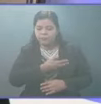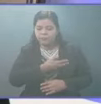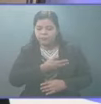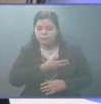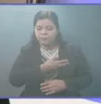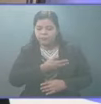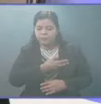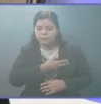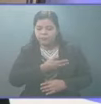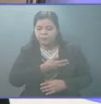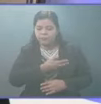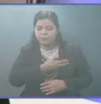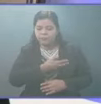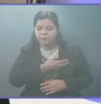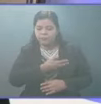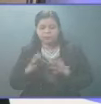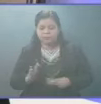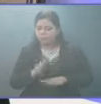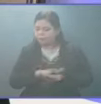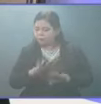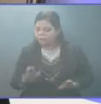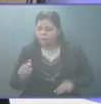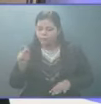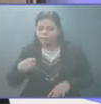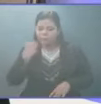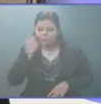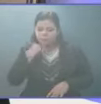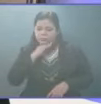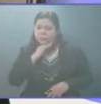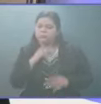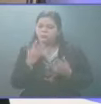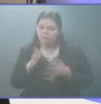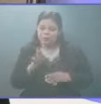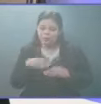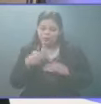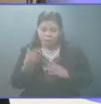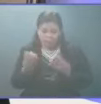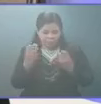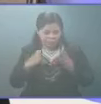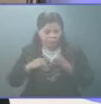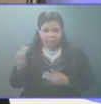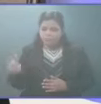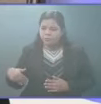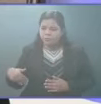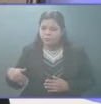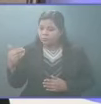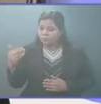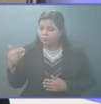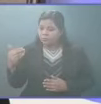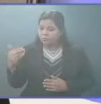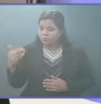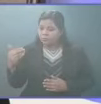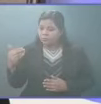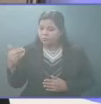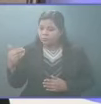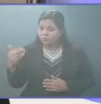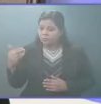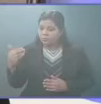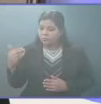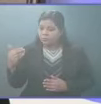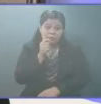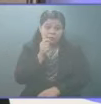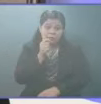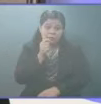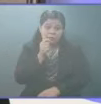salir, primero Dios, de esta pandemia, aunque la pandemia se va a quedar muchos años, porque con el tema de la vacunación, que hasta ahorita